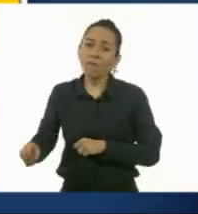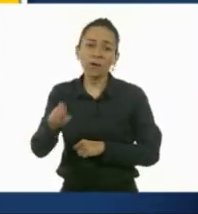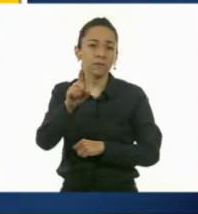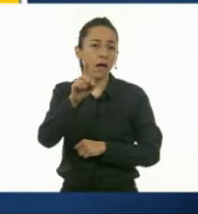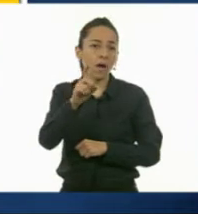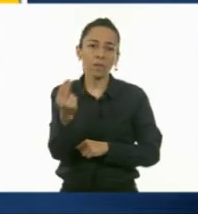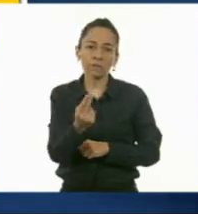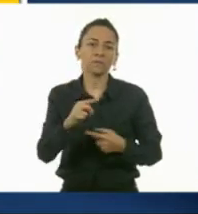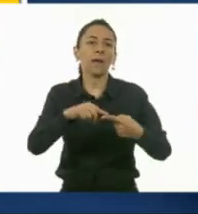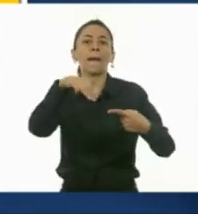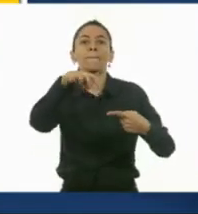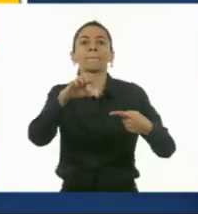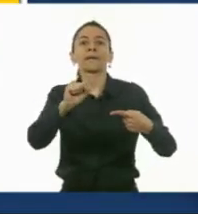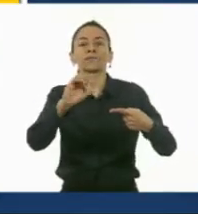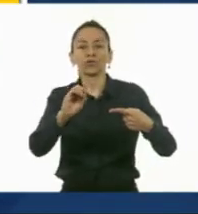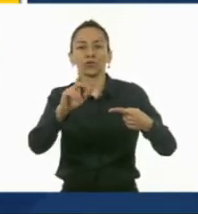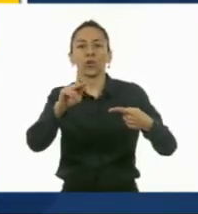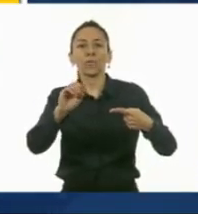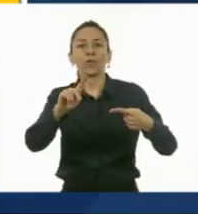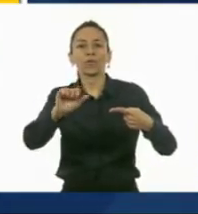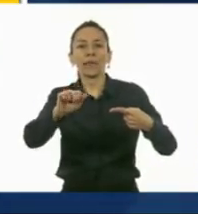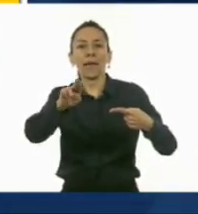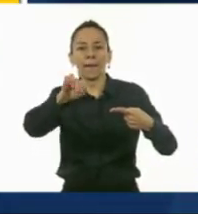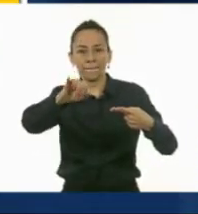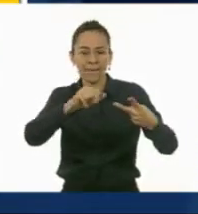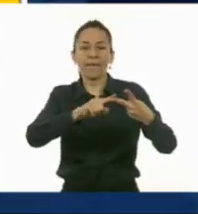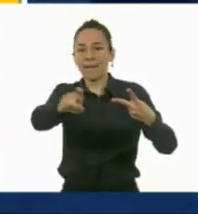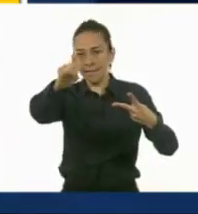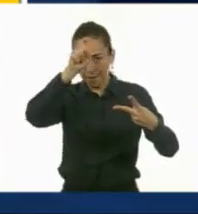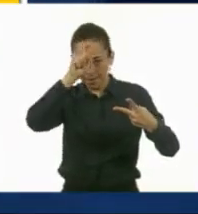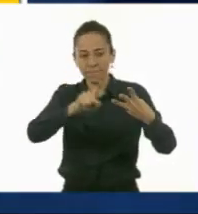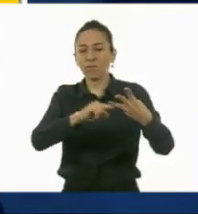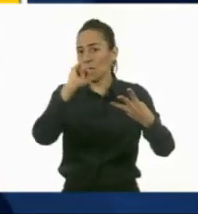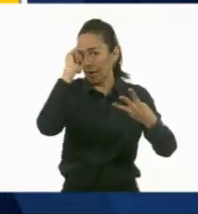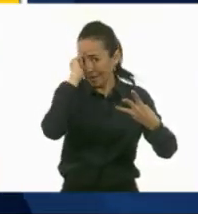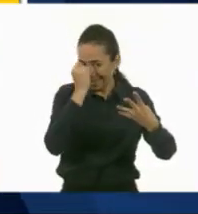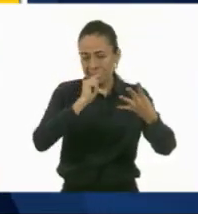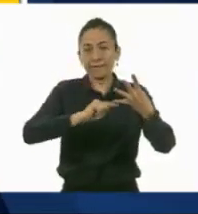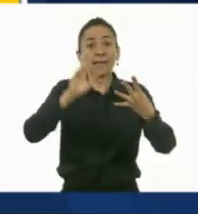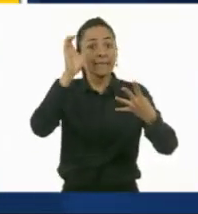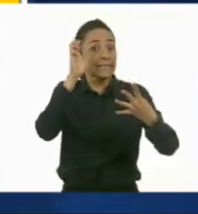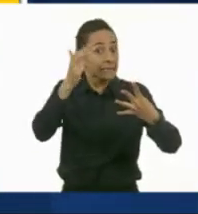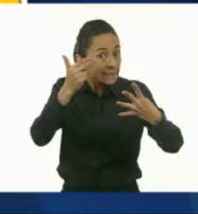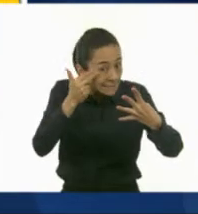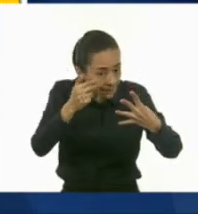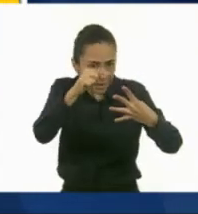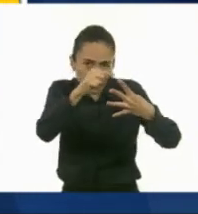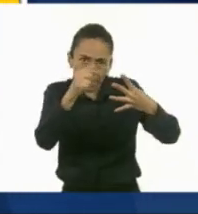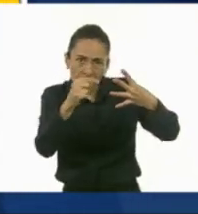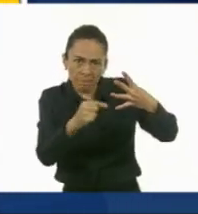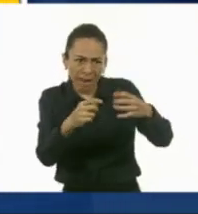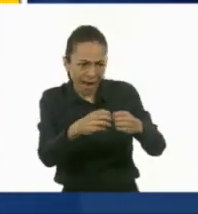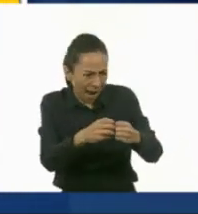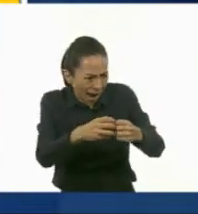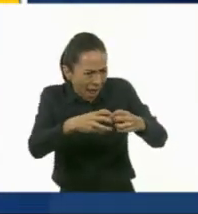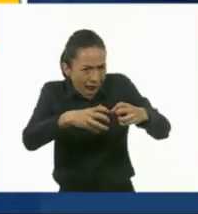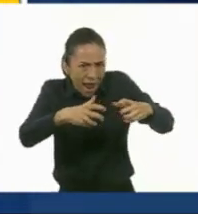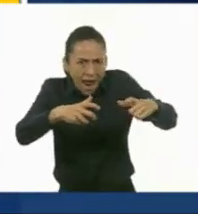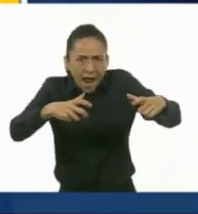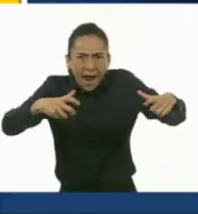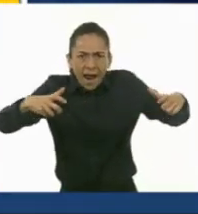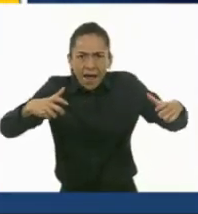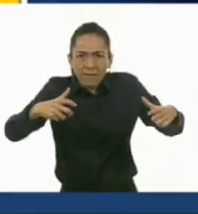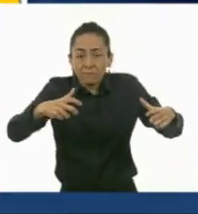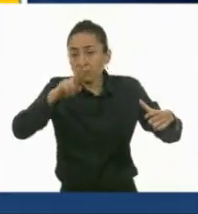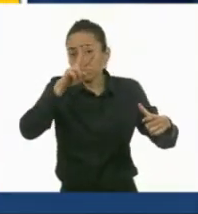Mesopotamia, Egipto, India y China fueron las civilizaciones que fueron gracias a que se comenzaron a